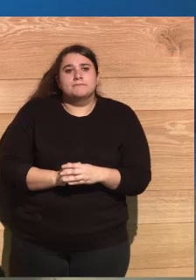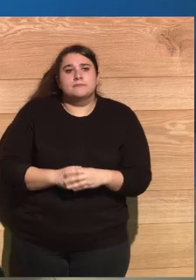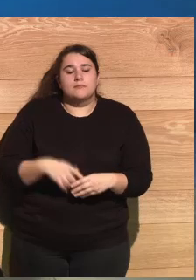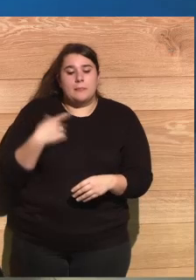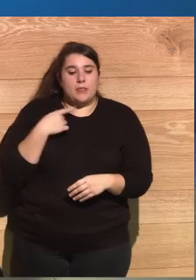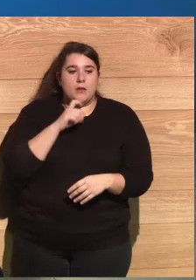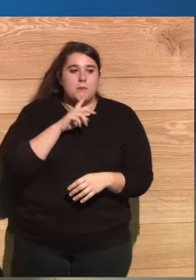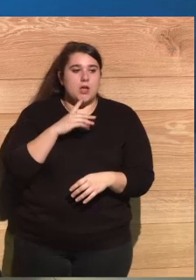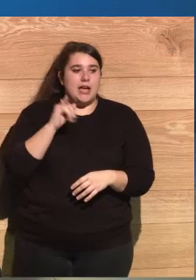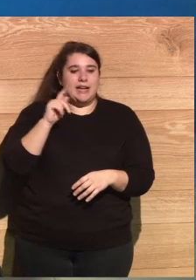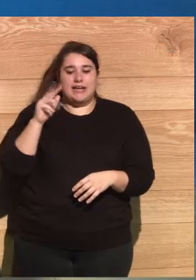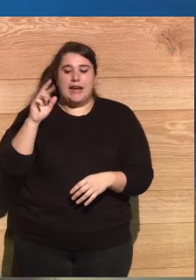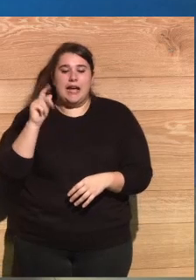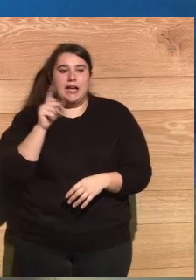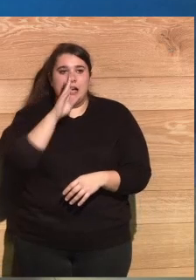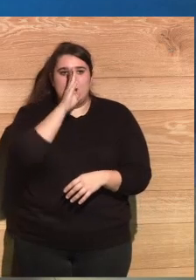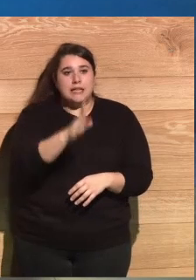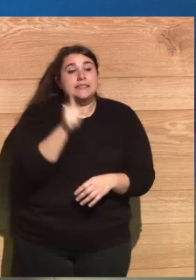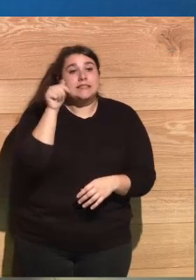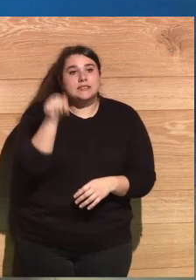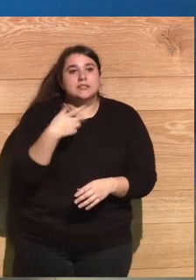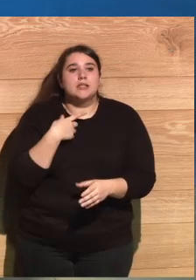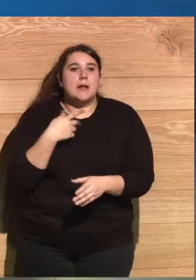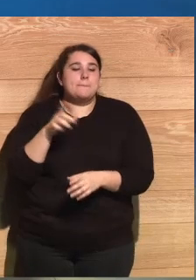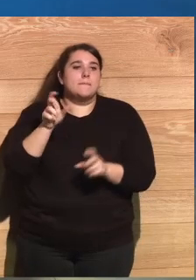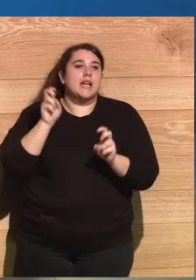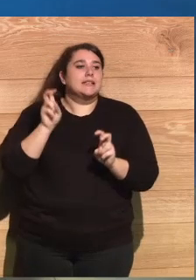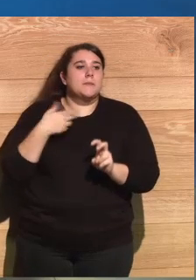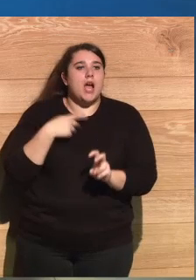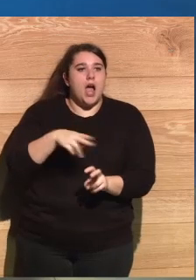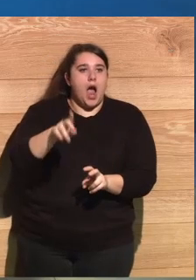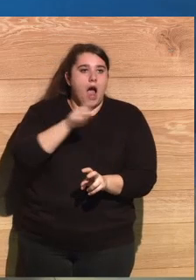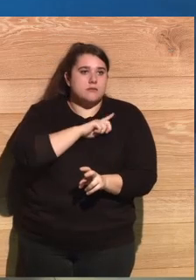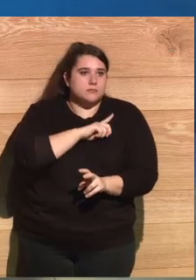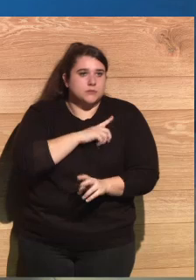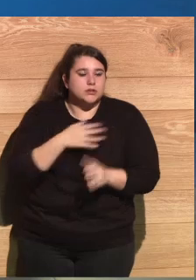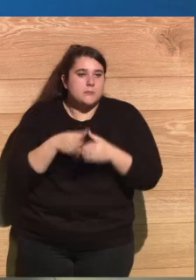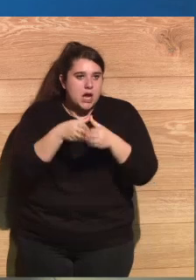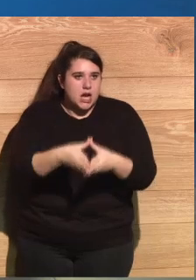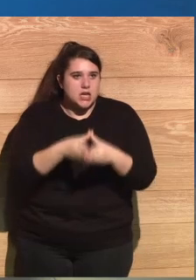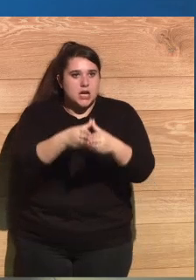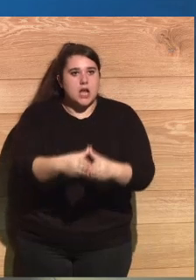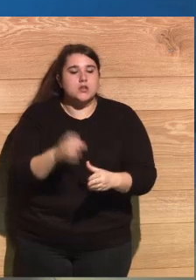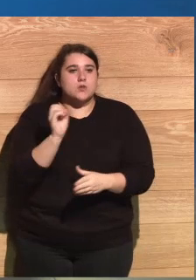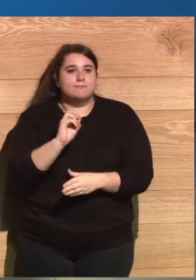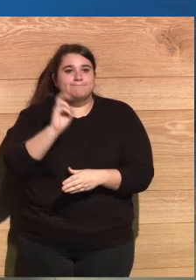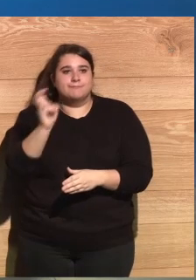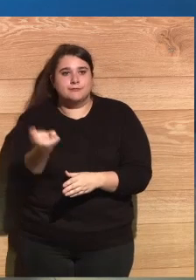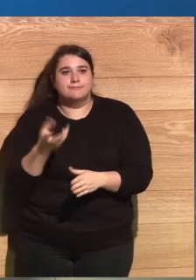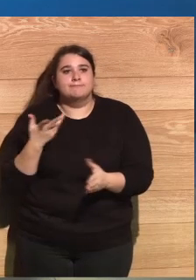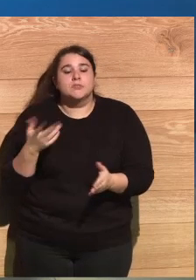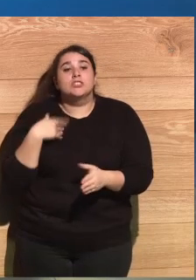contingentes que hay en Irak, en Afganistán, ¿no? Todos pensamos en los marines y en los boinas verdes, pero cuando uno va allí sobre el terreno ve